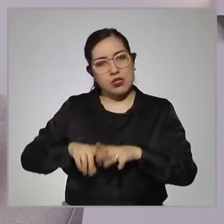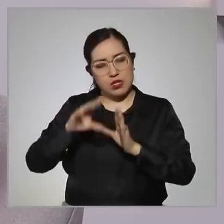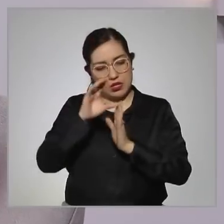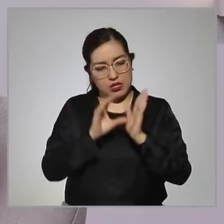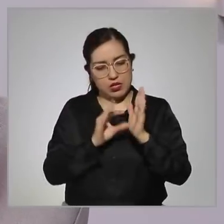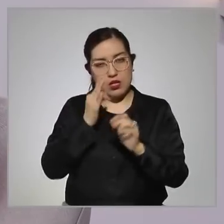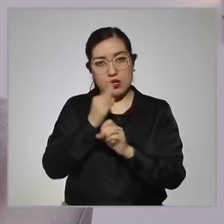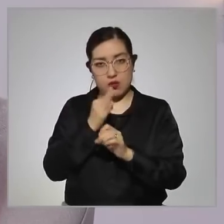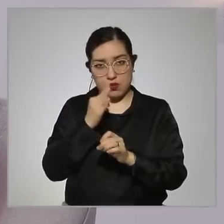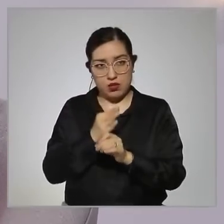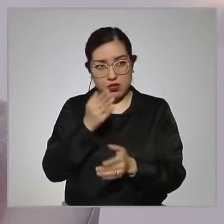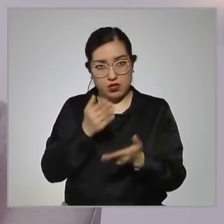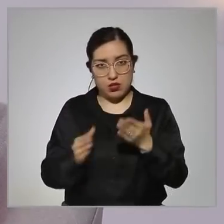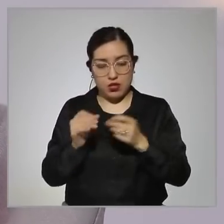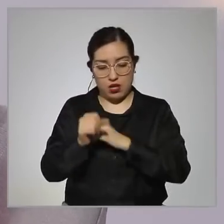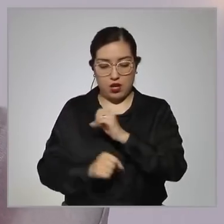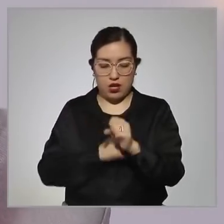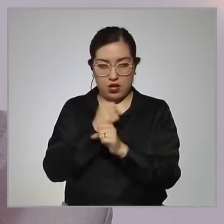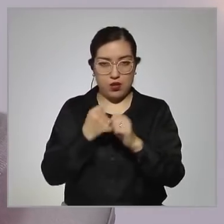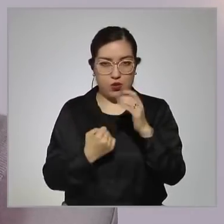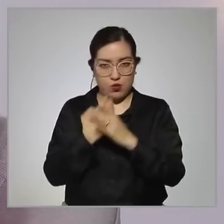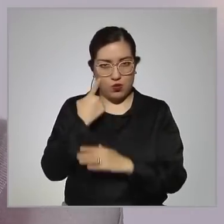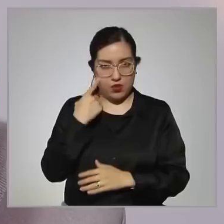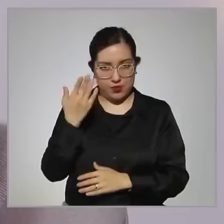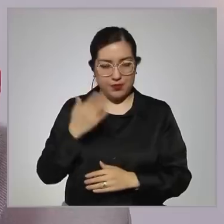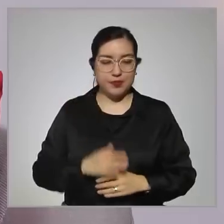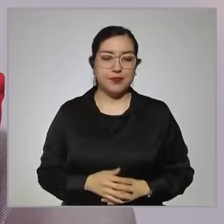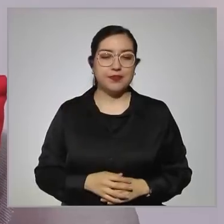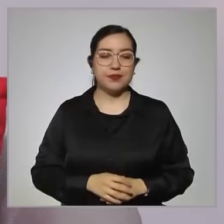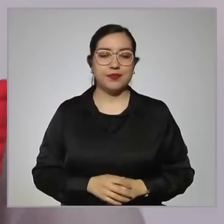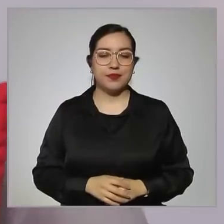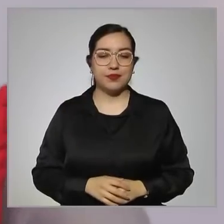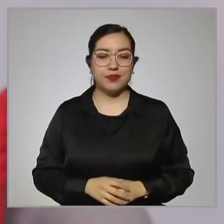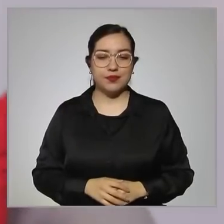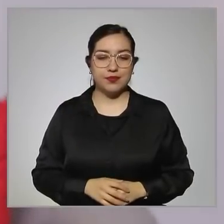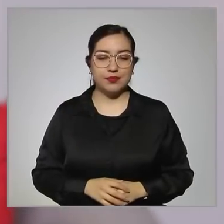rige actualmente el Año Nuevo. Vamos a escucharlo y ahorita regresamos.